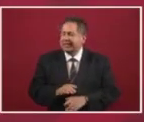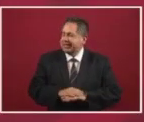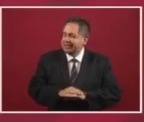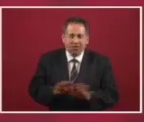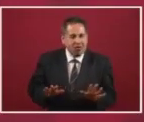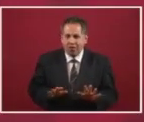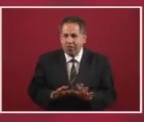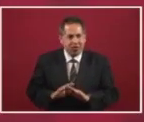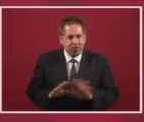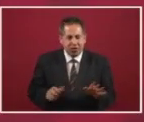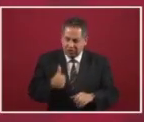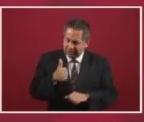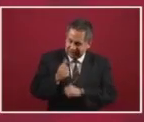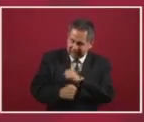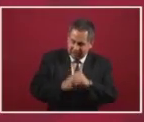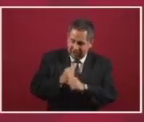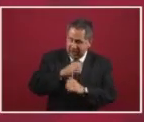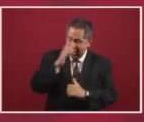Aclarar